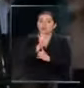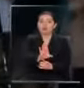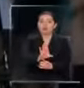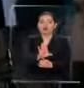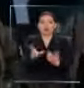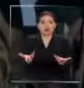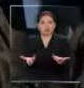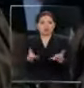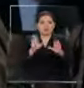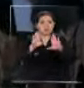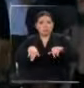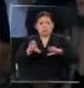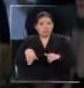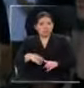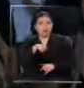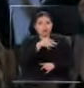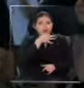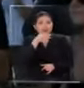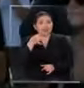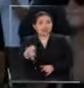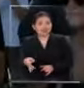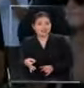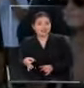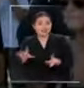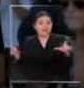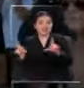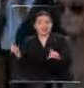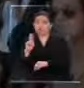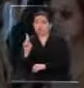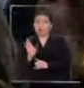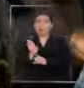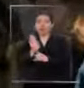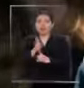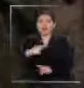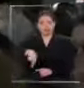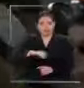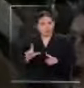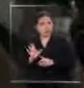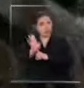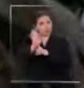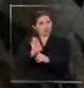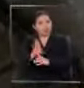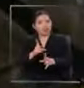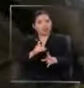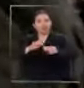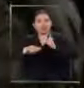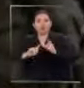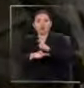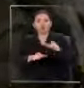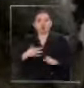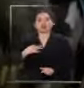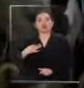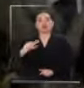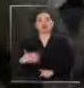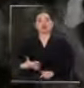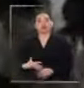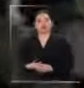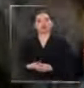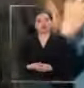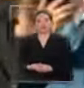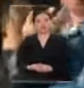al aire. Exactamente lo que él dice, que la televisión no muestra, es lo que queremos mostrar. Queremos mostrar el diálogo ciudadano. Y escuchar ese diálogo.